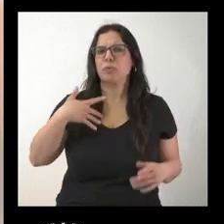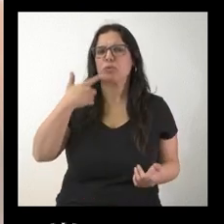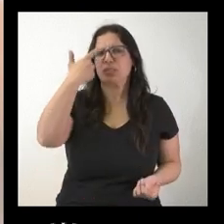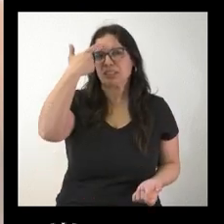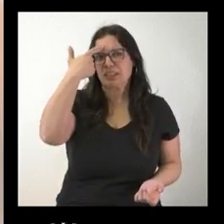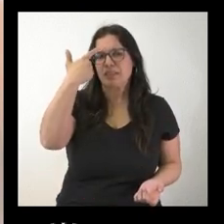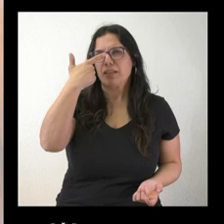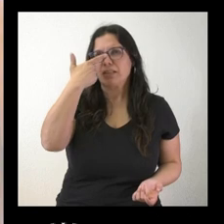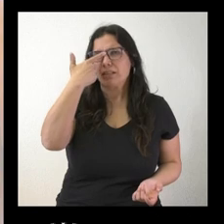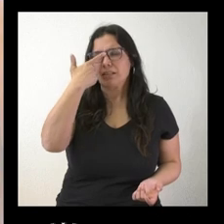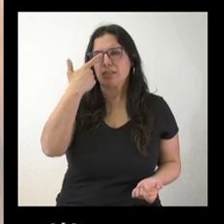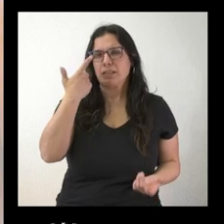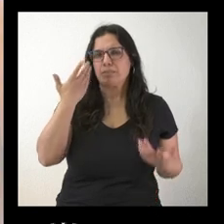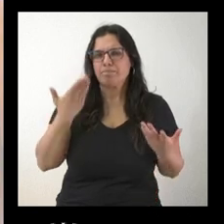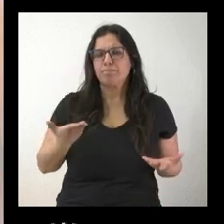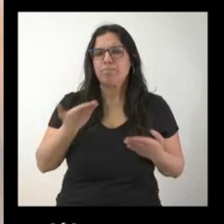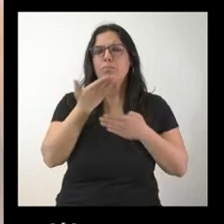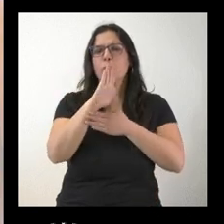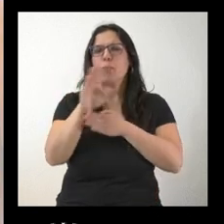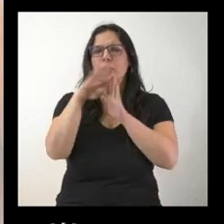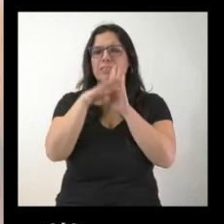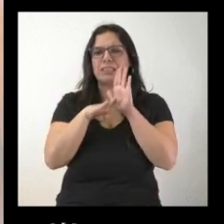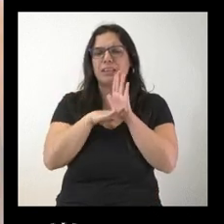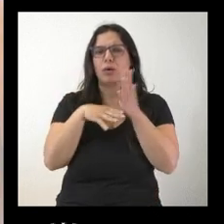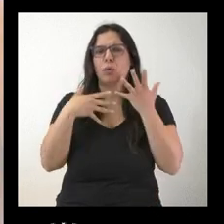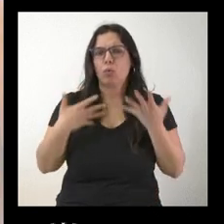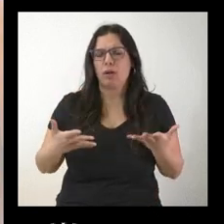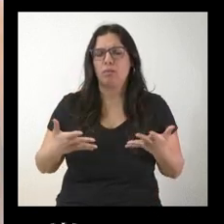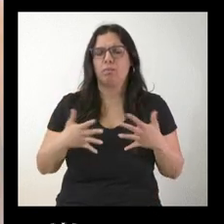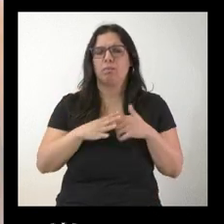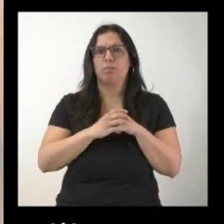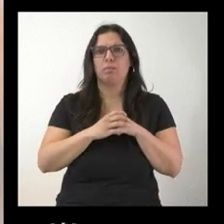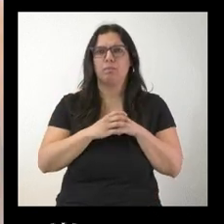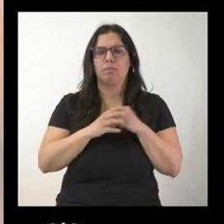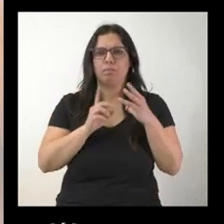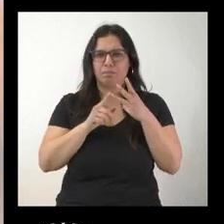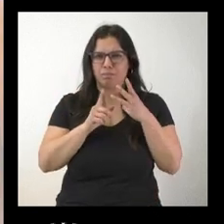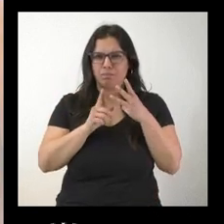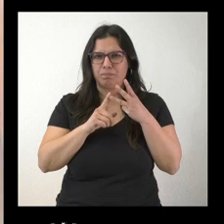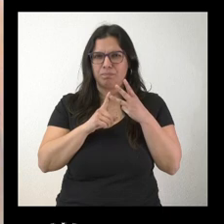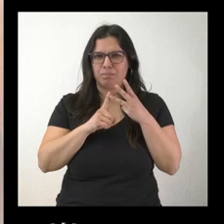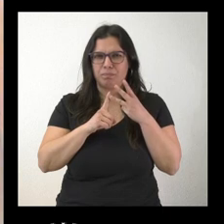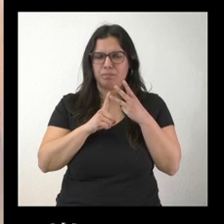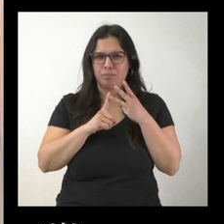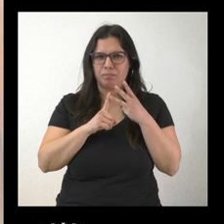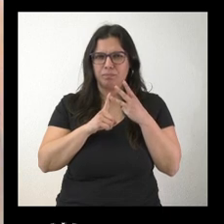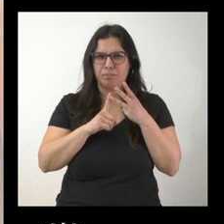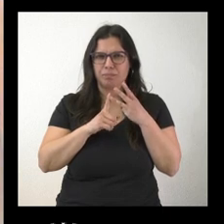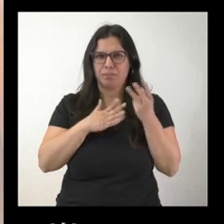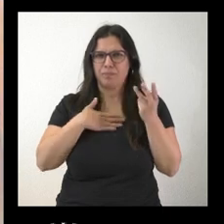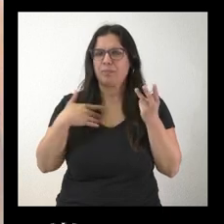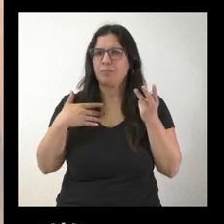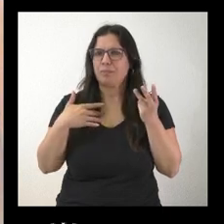fallo digamos esas propuestas corredor Atlántico por parte del y también quería conocer la valoración